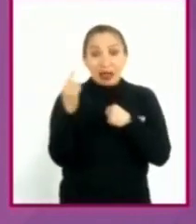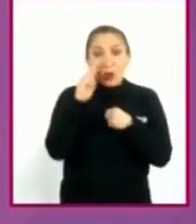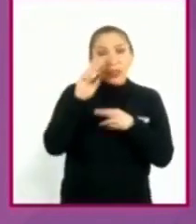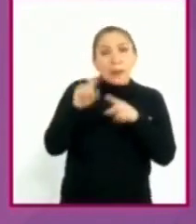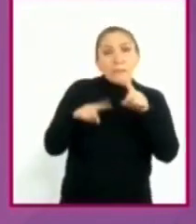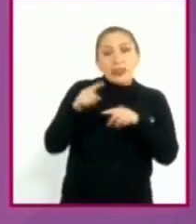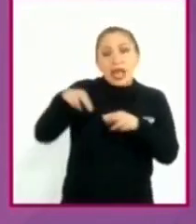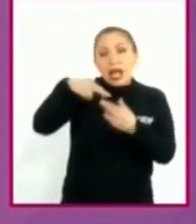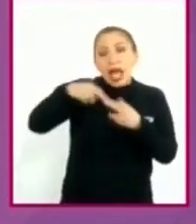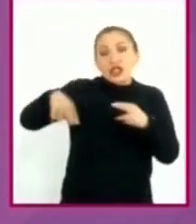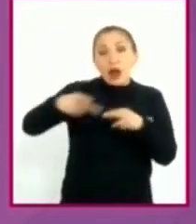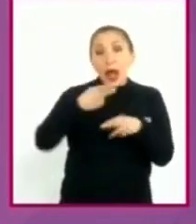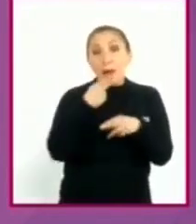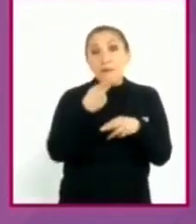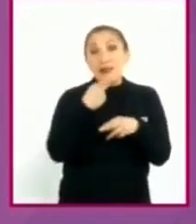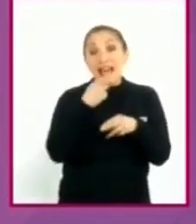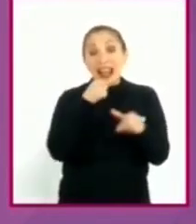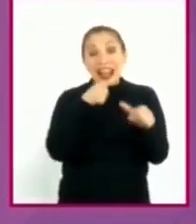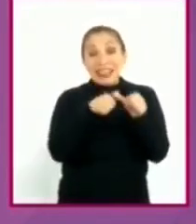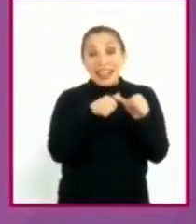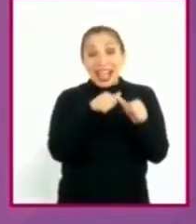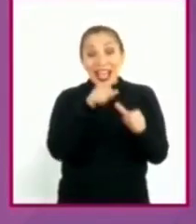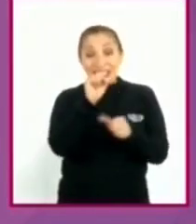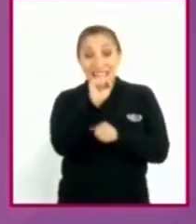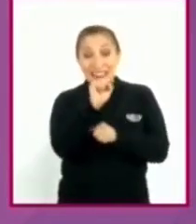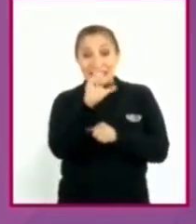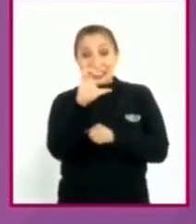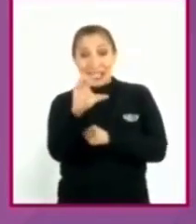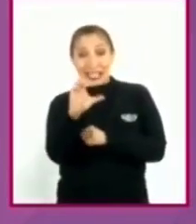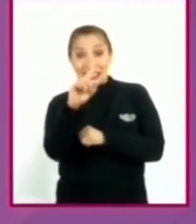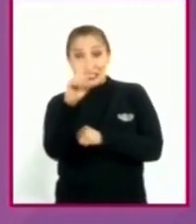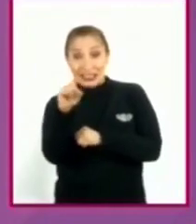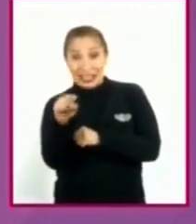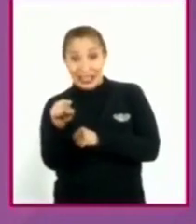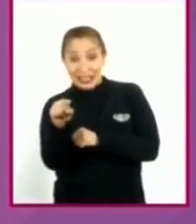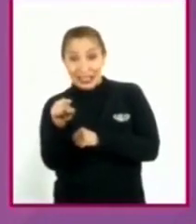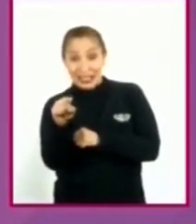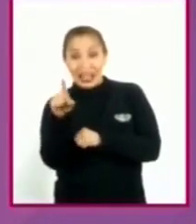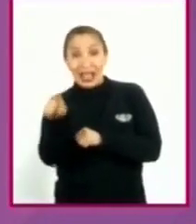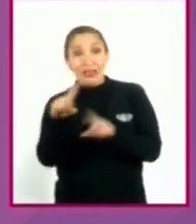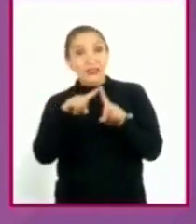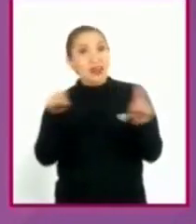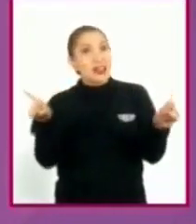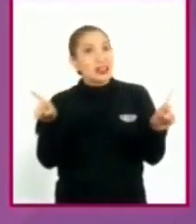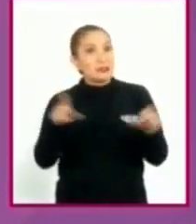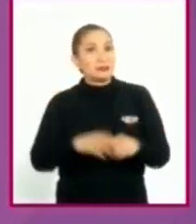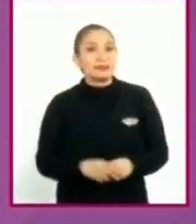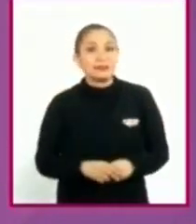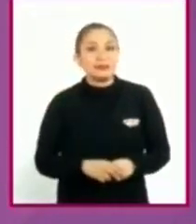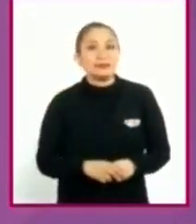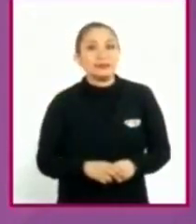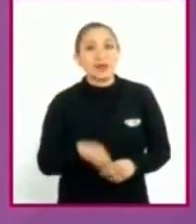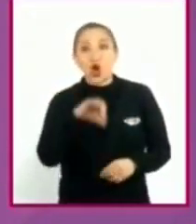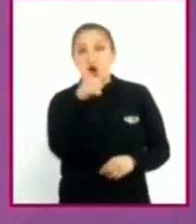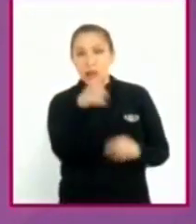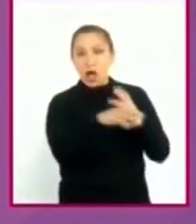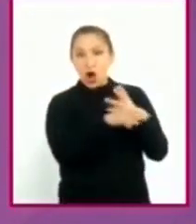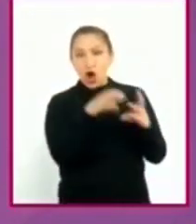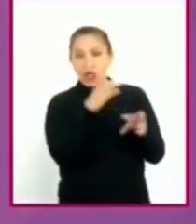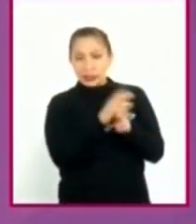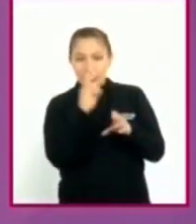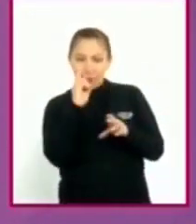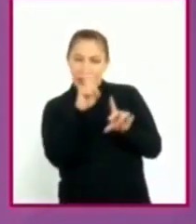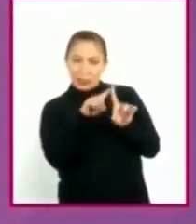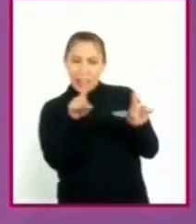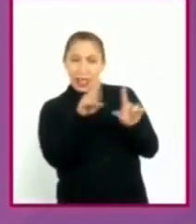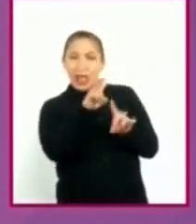región, la pronunciación de las letras S, C y Z es diferente. Otro elemento que distingue